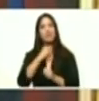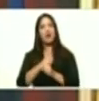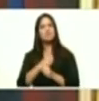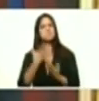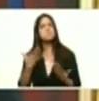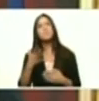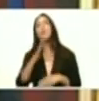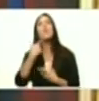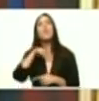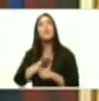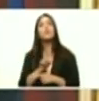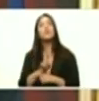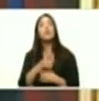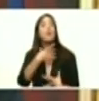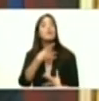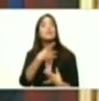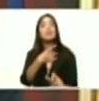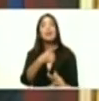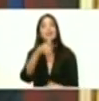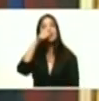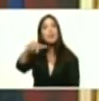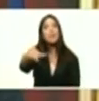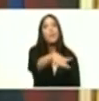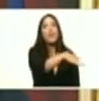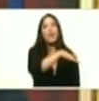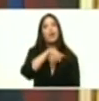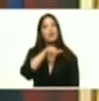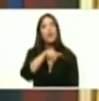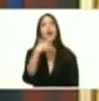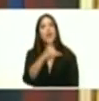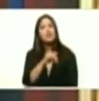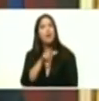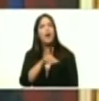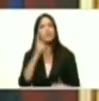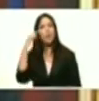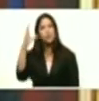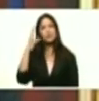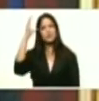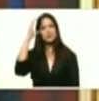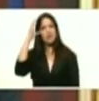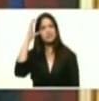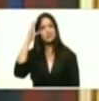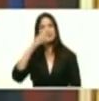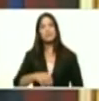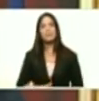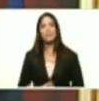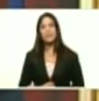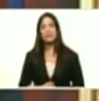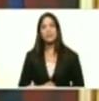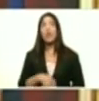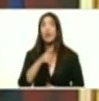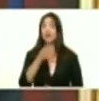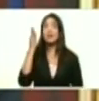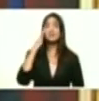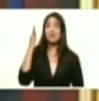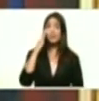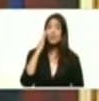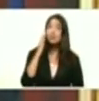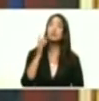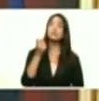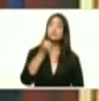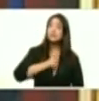supremo interés de un pueblo que tiene dignidad, conciencia y que ha sabido afrontar estas